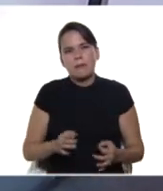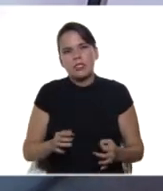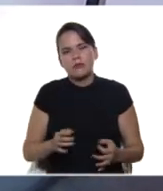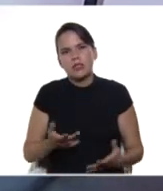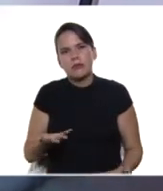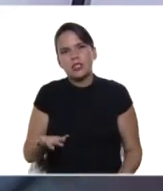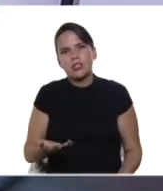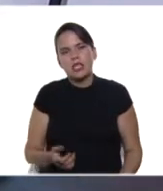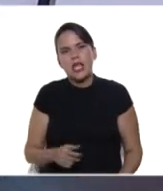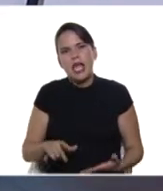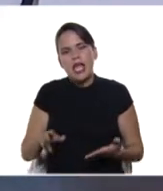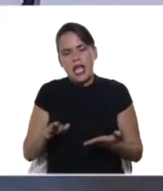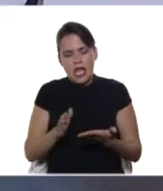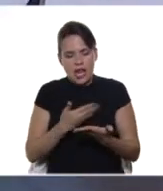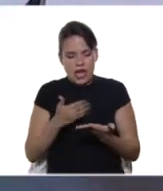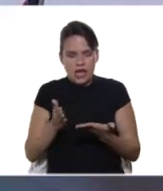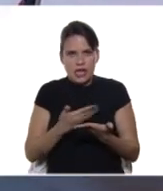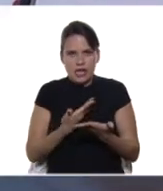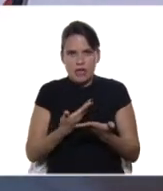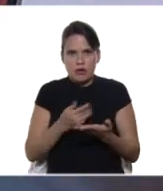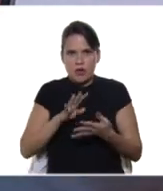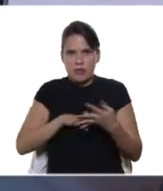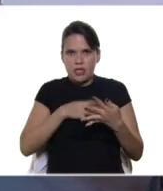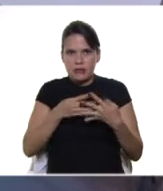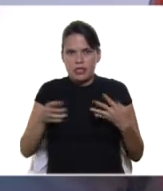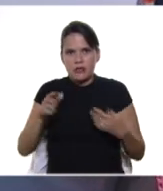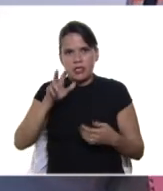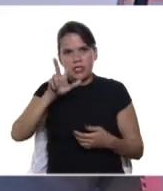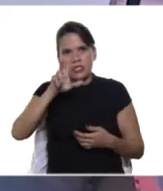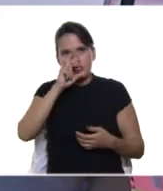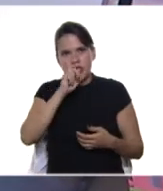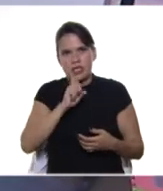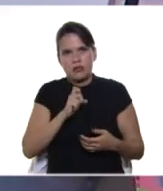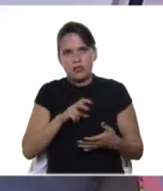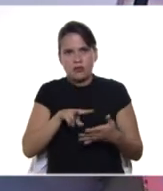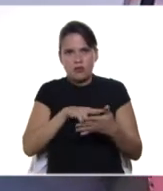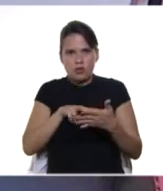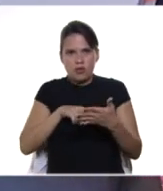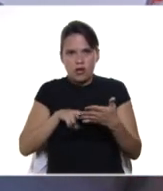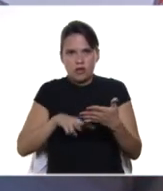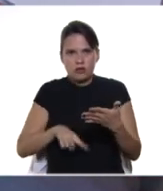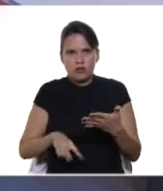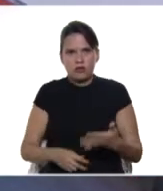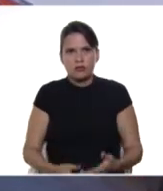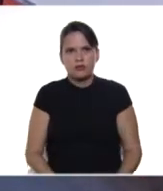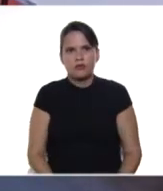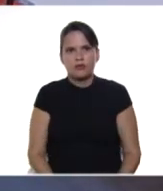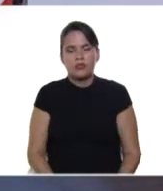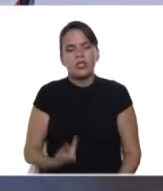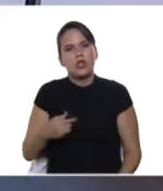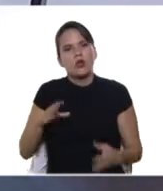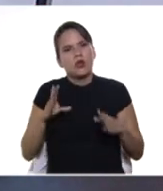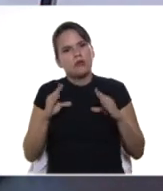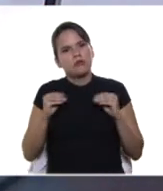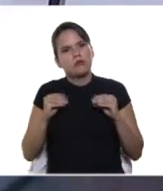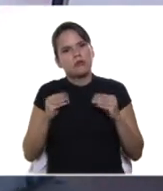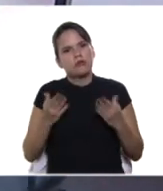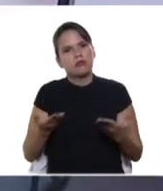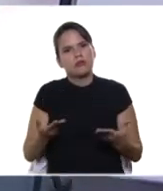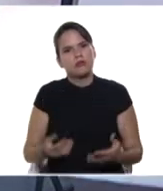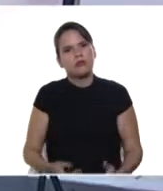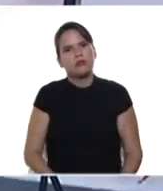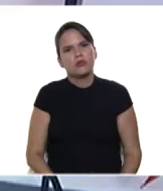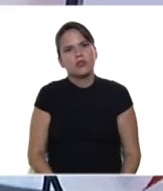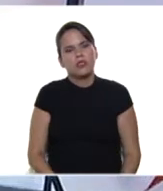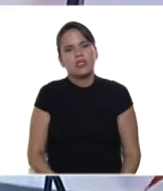específicamente en el libro de matemática para tercer año. Aquí tenemos una lectura que nos habla